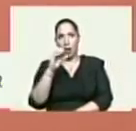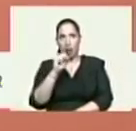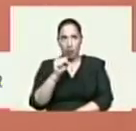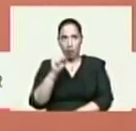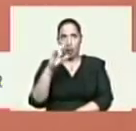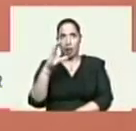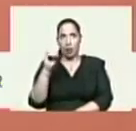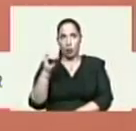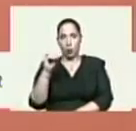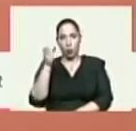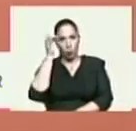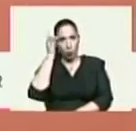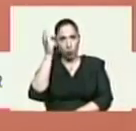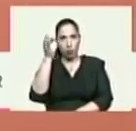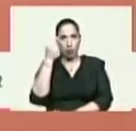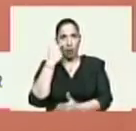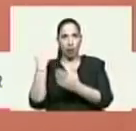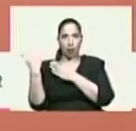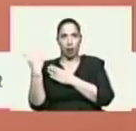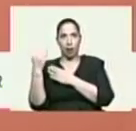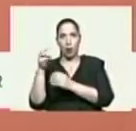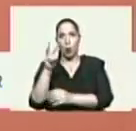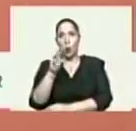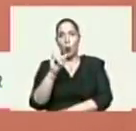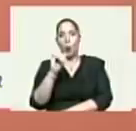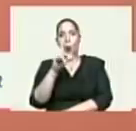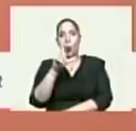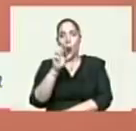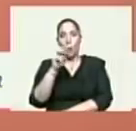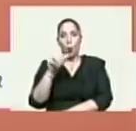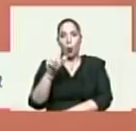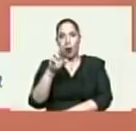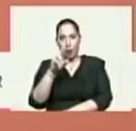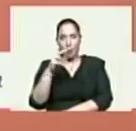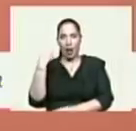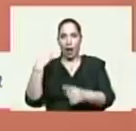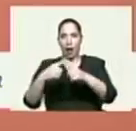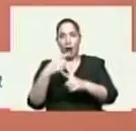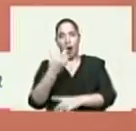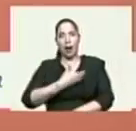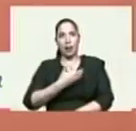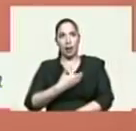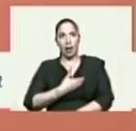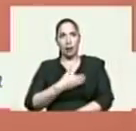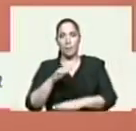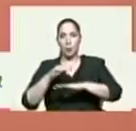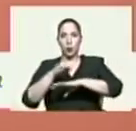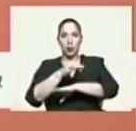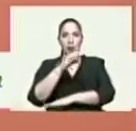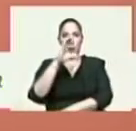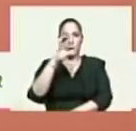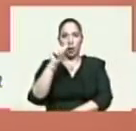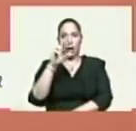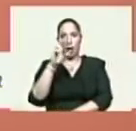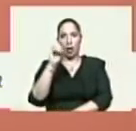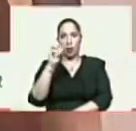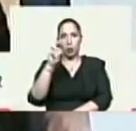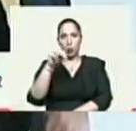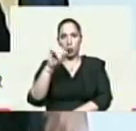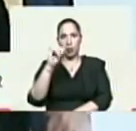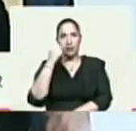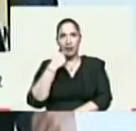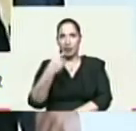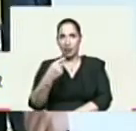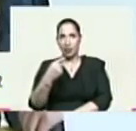El concejal Wilmer Castro, exalcalde del municipio Caroní, es el que presenta